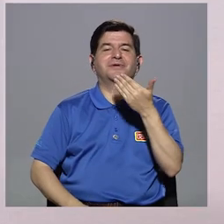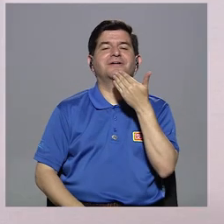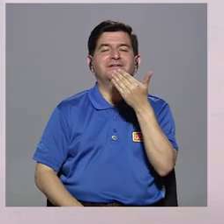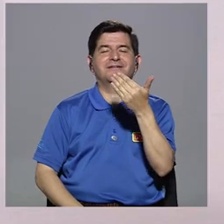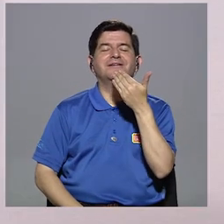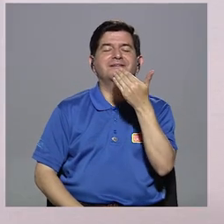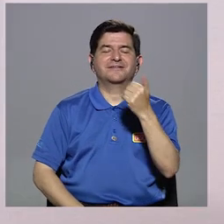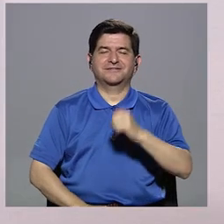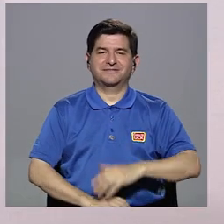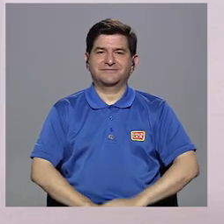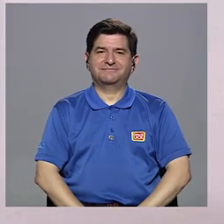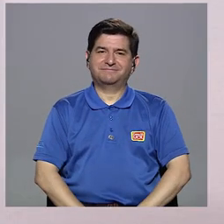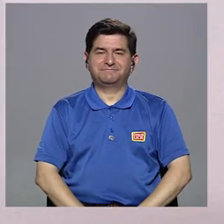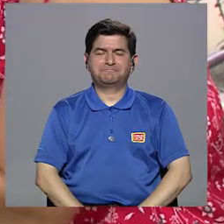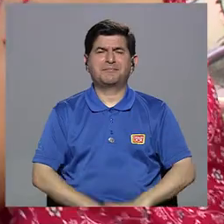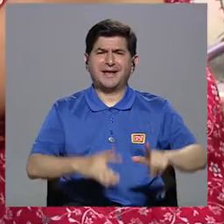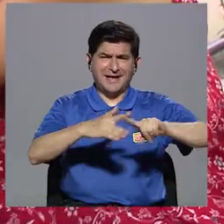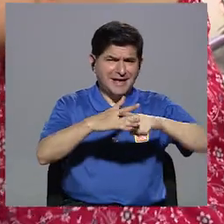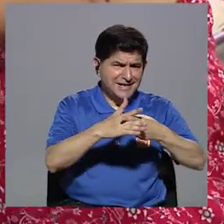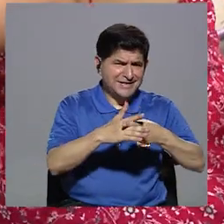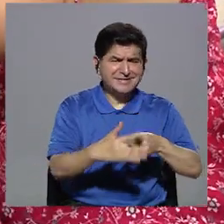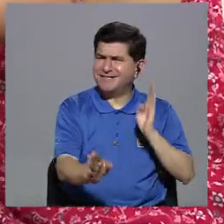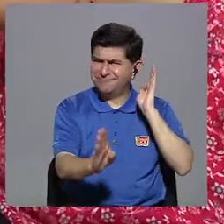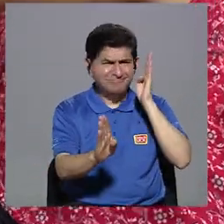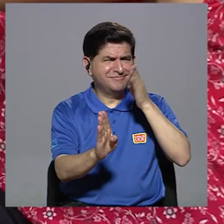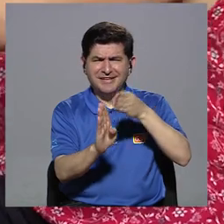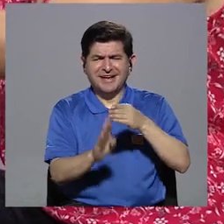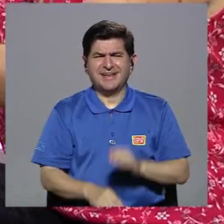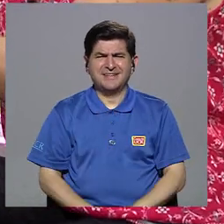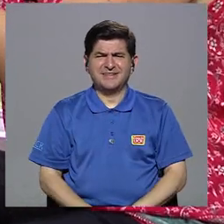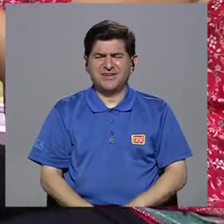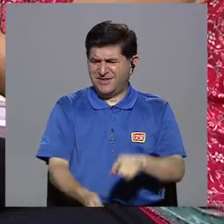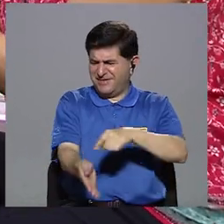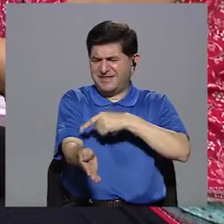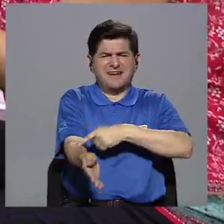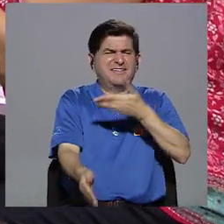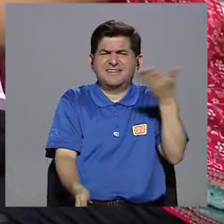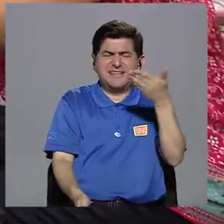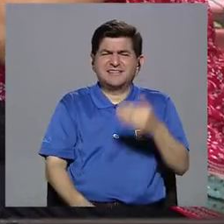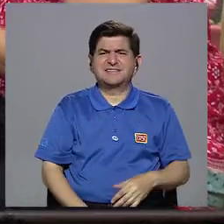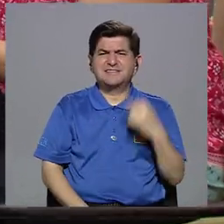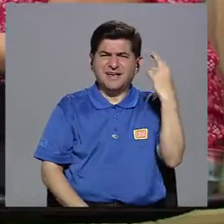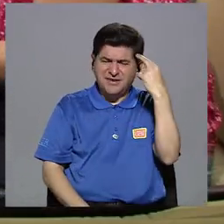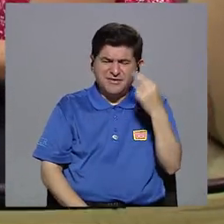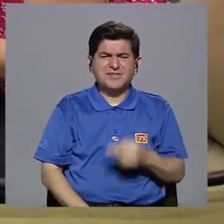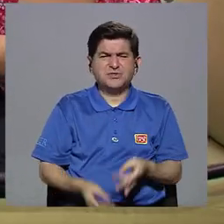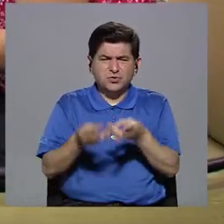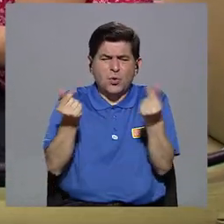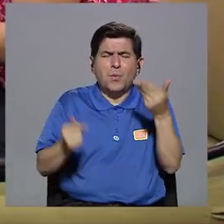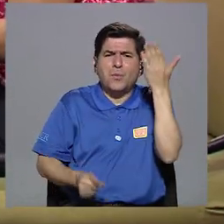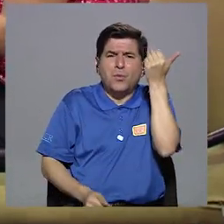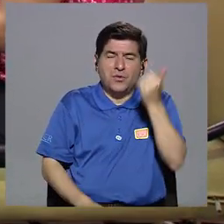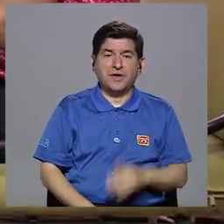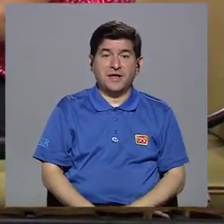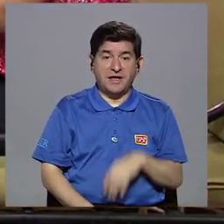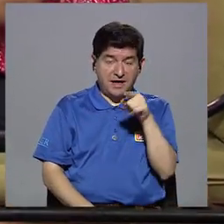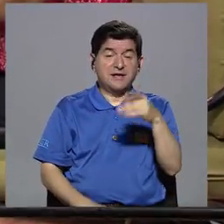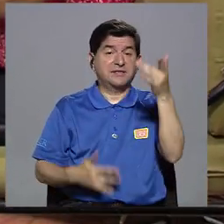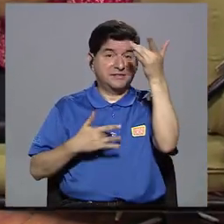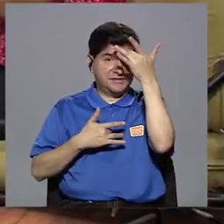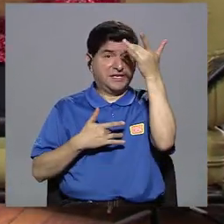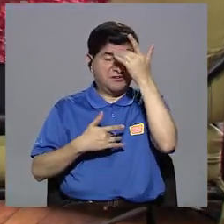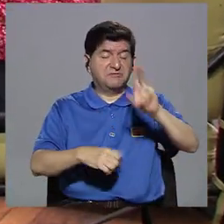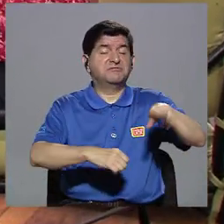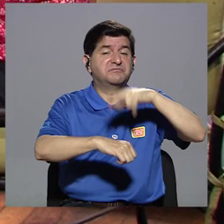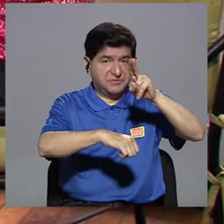gracias empecemos así de una vez que es la diabetes y por qué se produce la diabetes